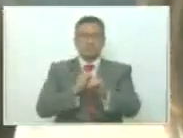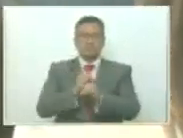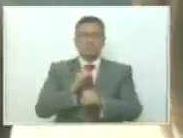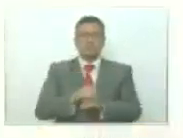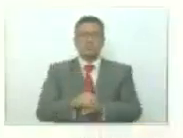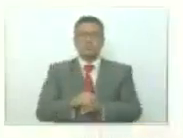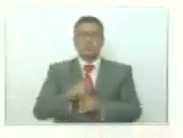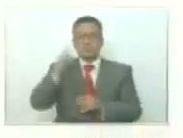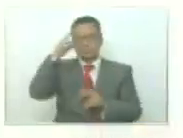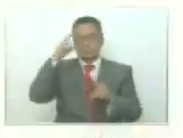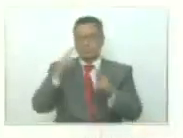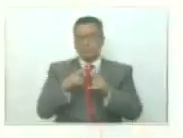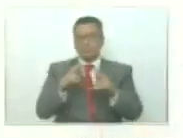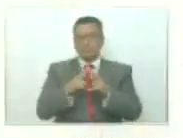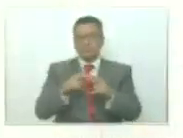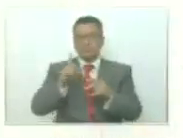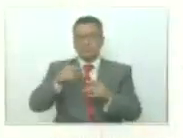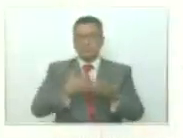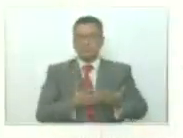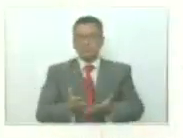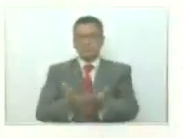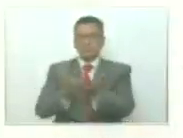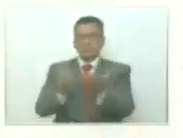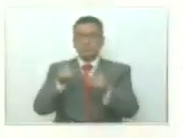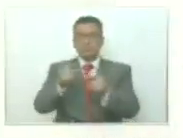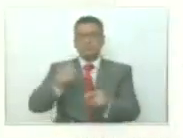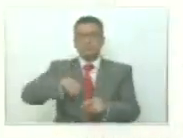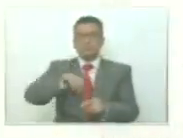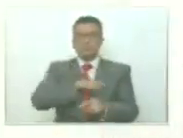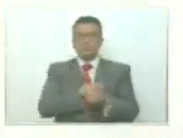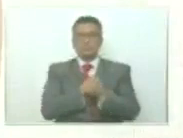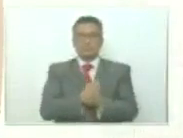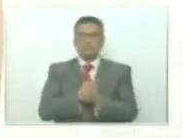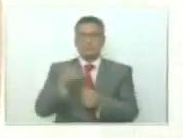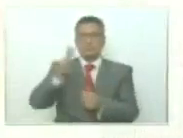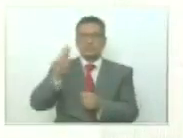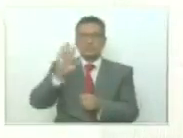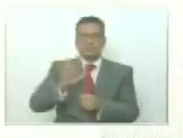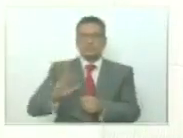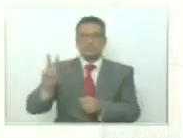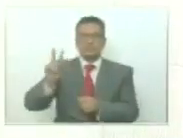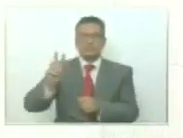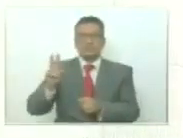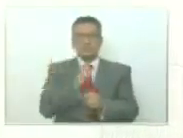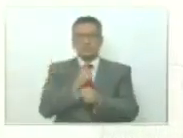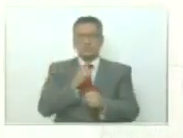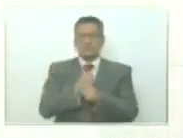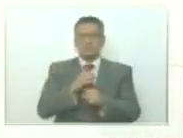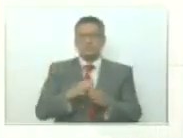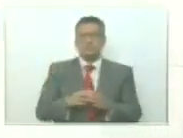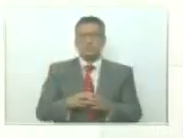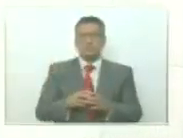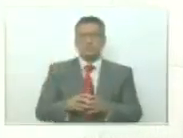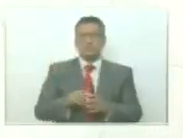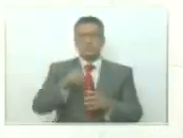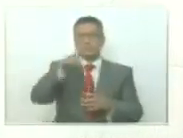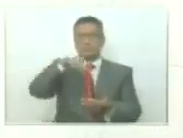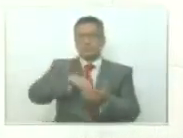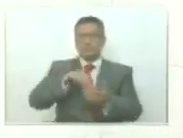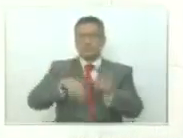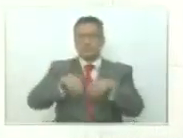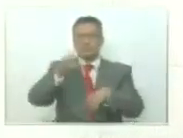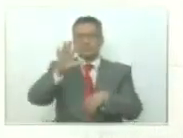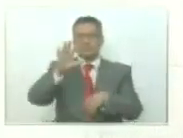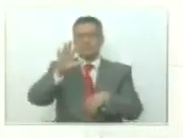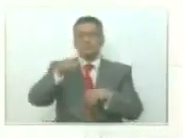Internacional, conocimientos puestos al servicio de nuestra querida República Bolivariana de Venezuela. Desde el año